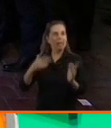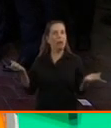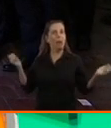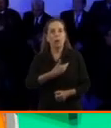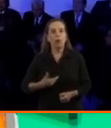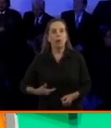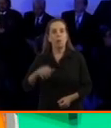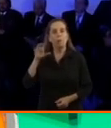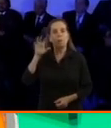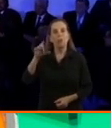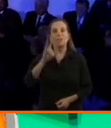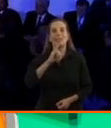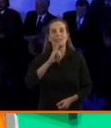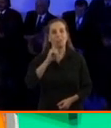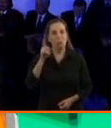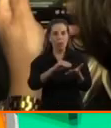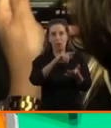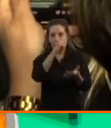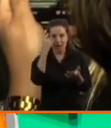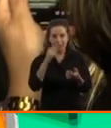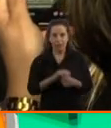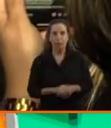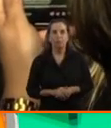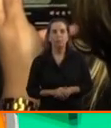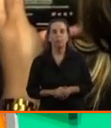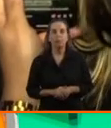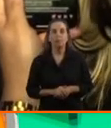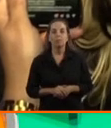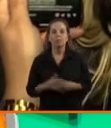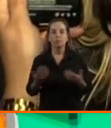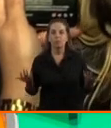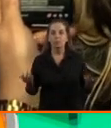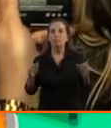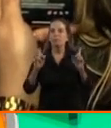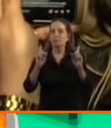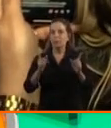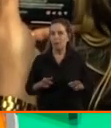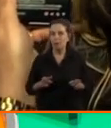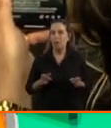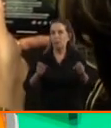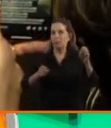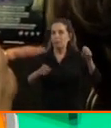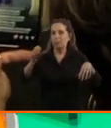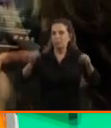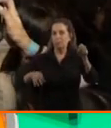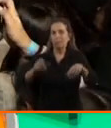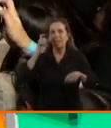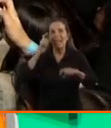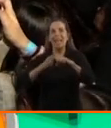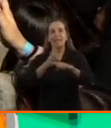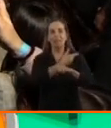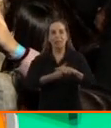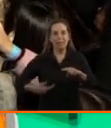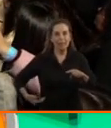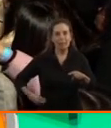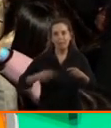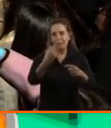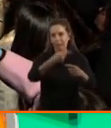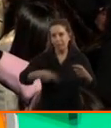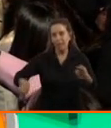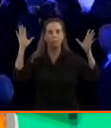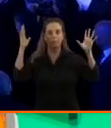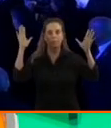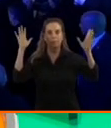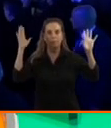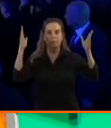propiedad privada, ahí creo que necesita un poco digamos, ser atravesado ese concepto con esto que hablábamos antes de